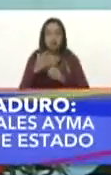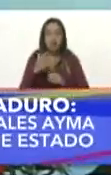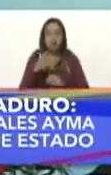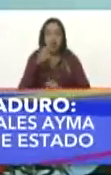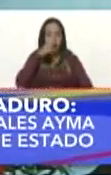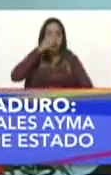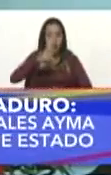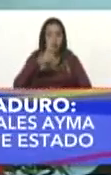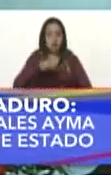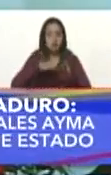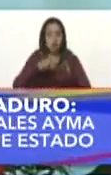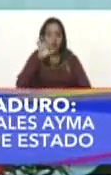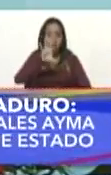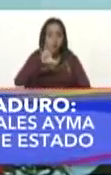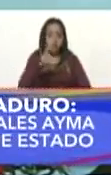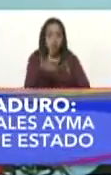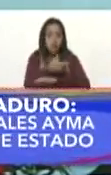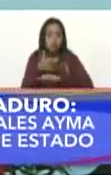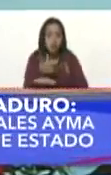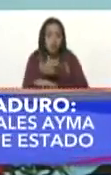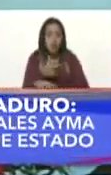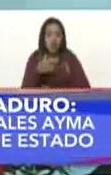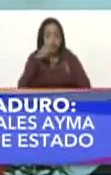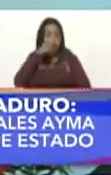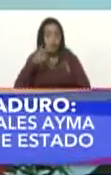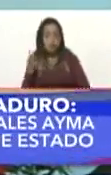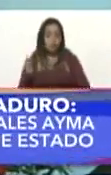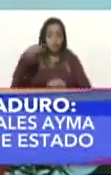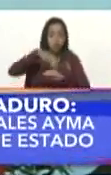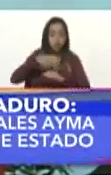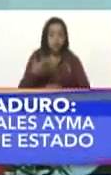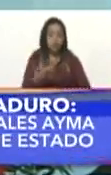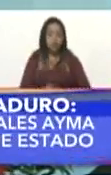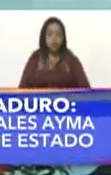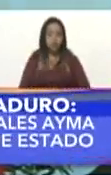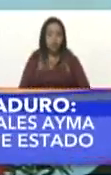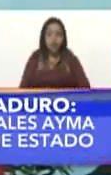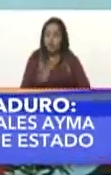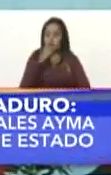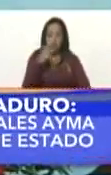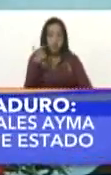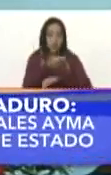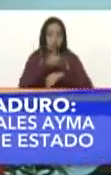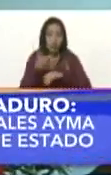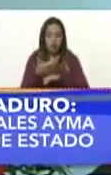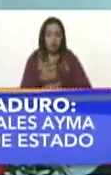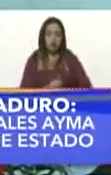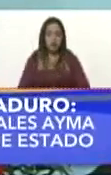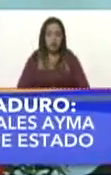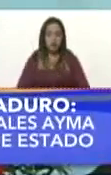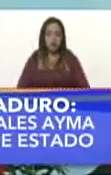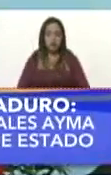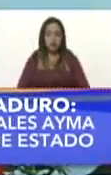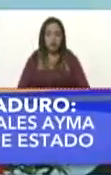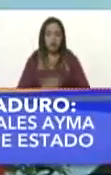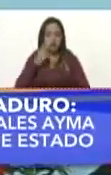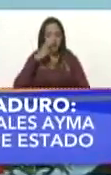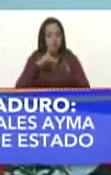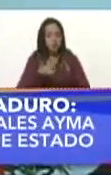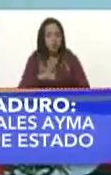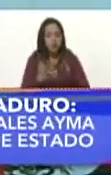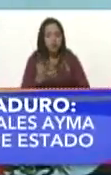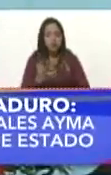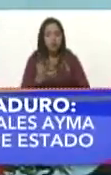con los pueblos cuando los pueblos se alzan y se levantan. No, no hay imperio. Ahí uno ve